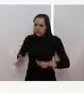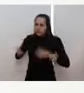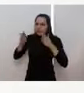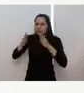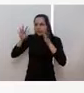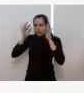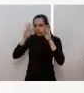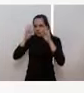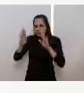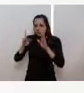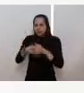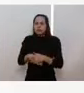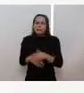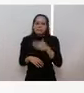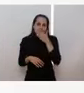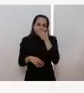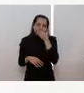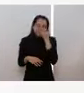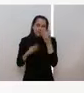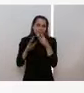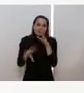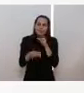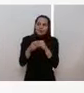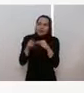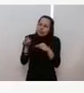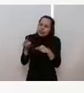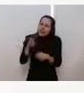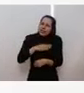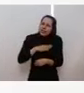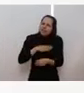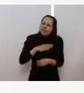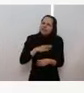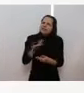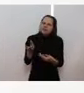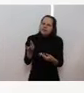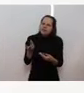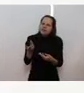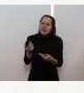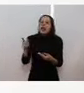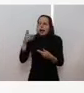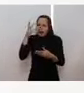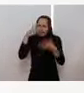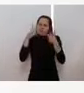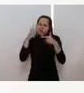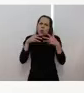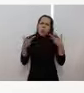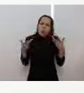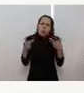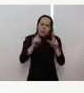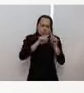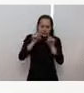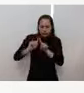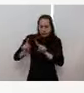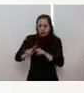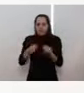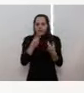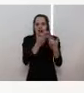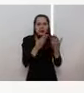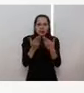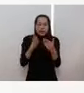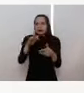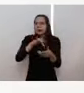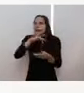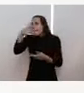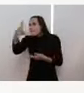atendidos también evaluamos la satisfacción del usuario esa satisfacción la evaluamos en diferentes servicios en consulta externa